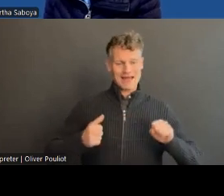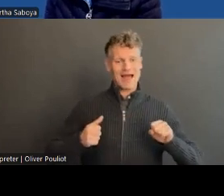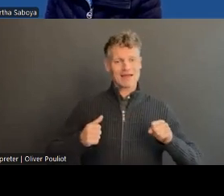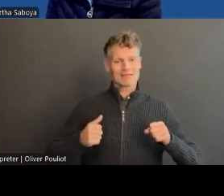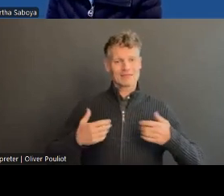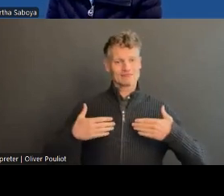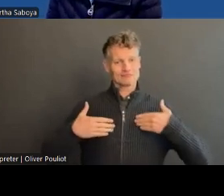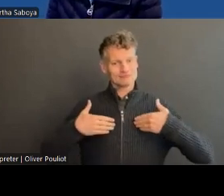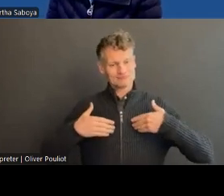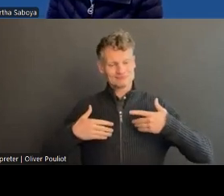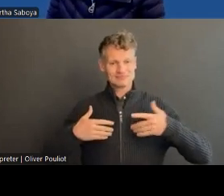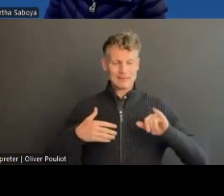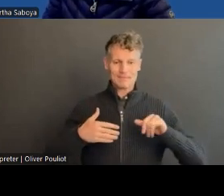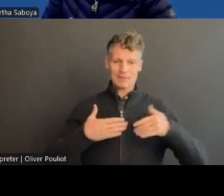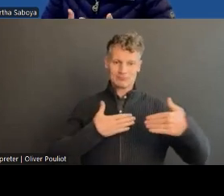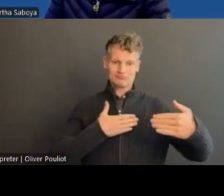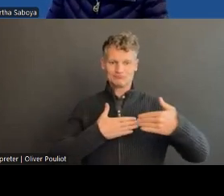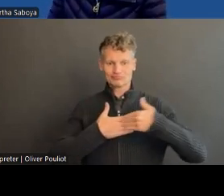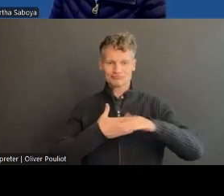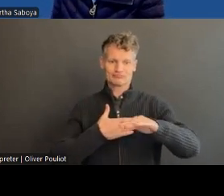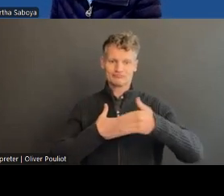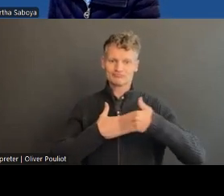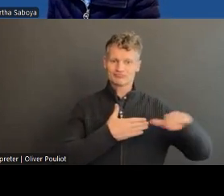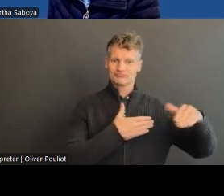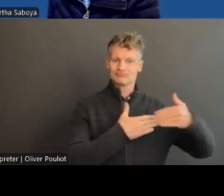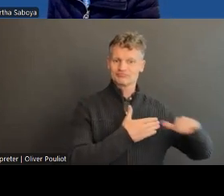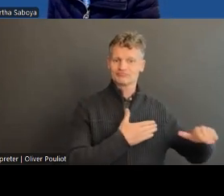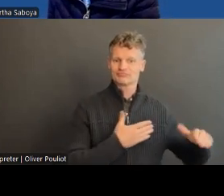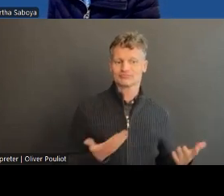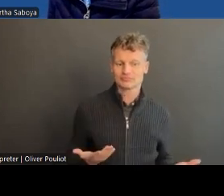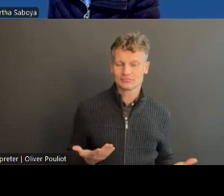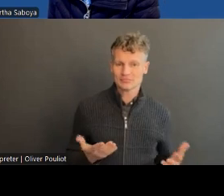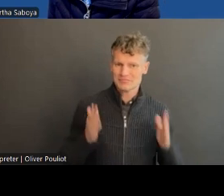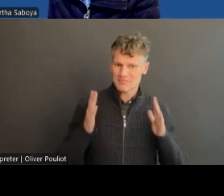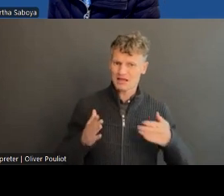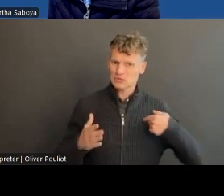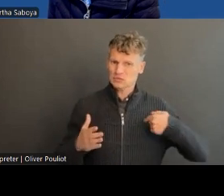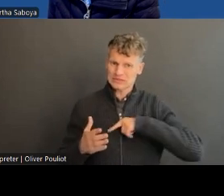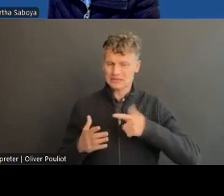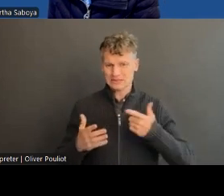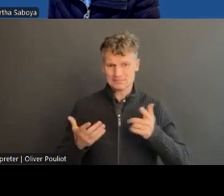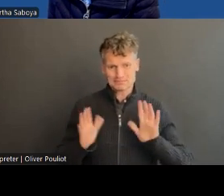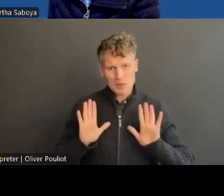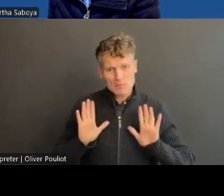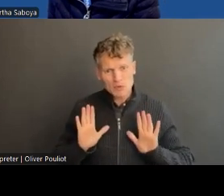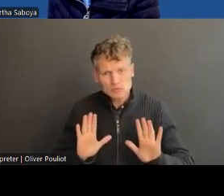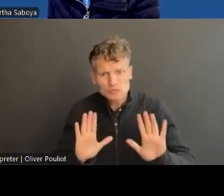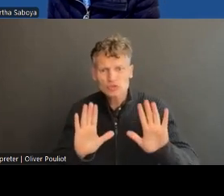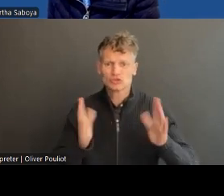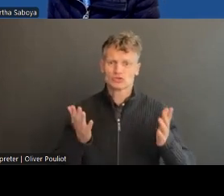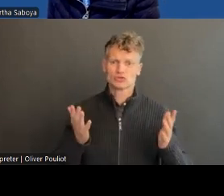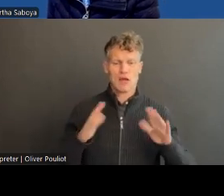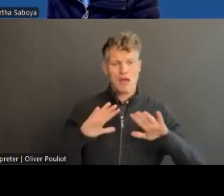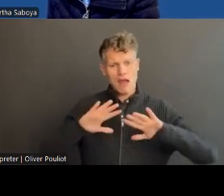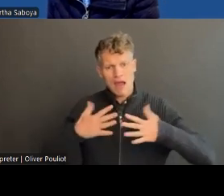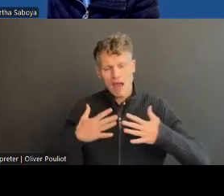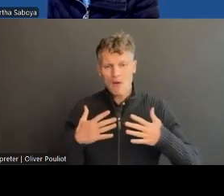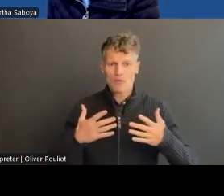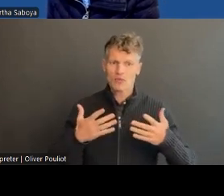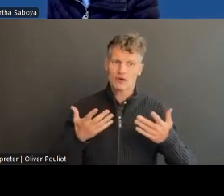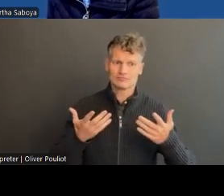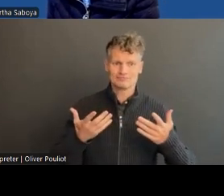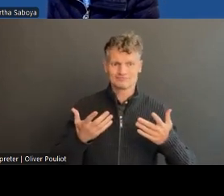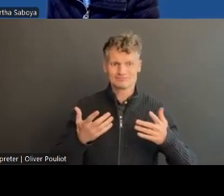los padecimientos. Si estamos hablando de enfermedades tropicales desatendidas, necesitamos trasladarlos a